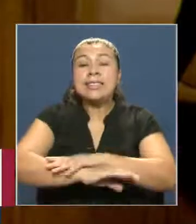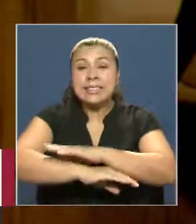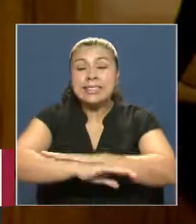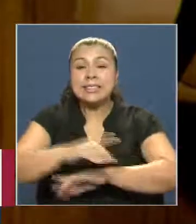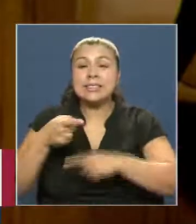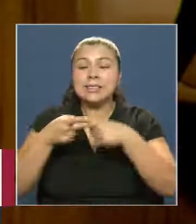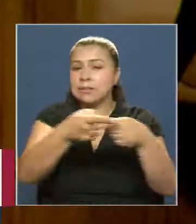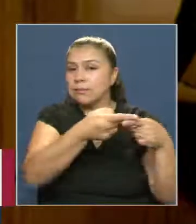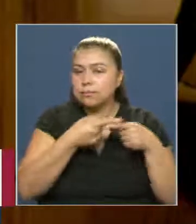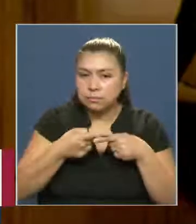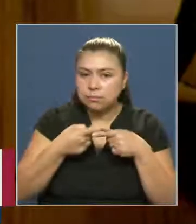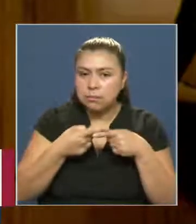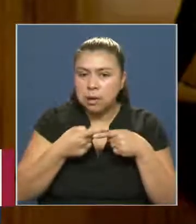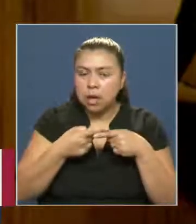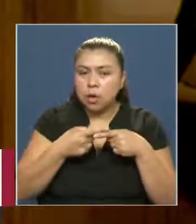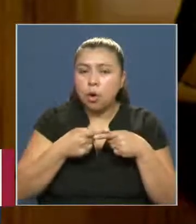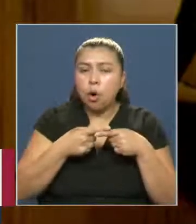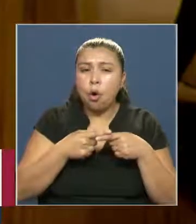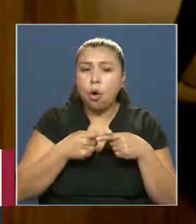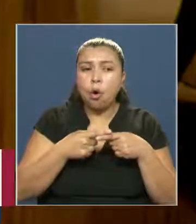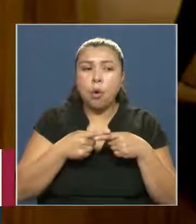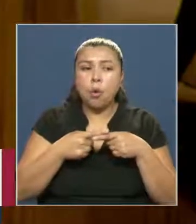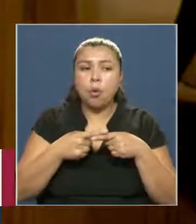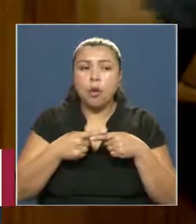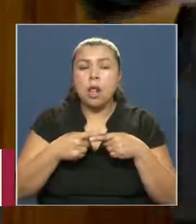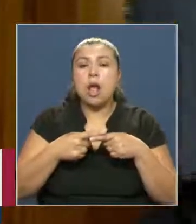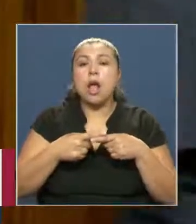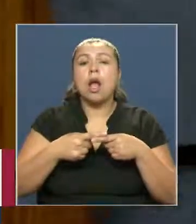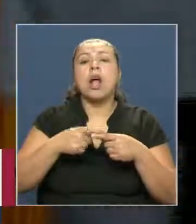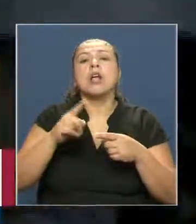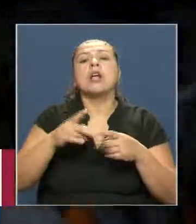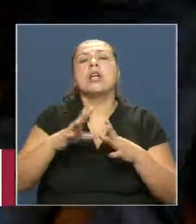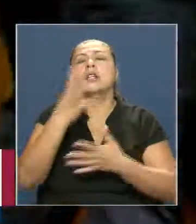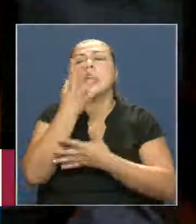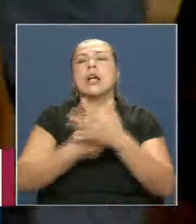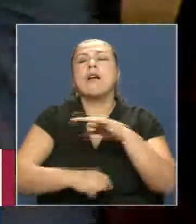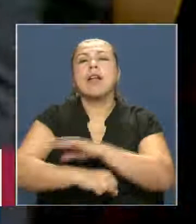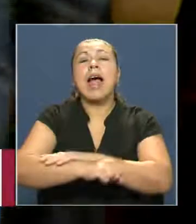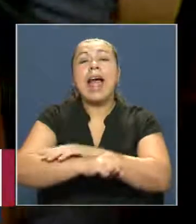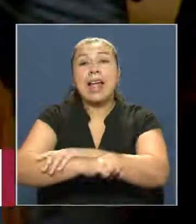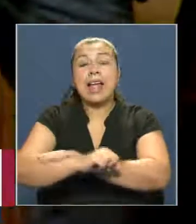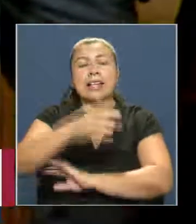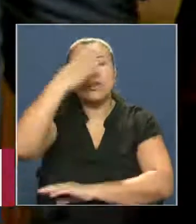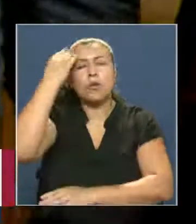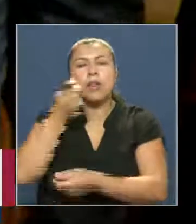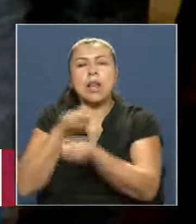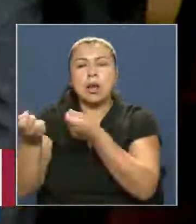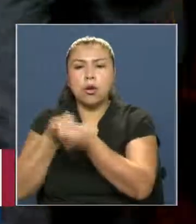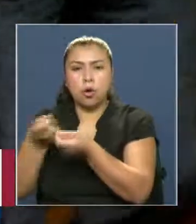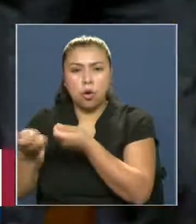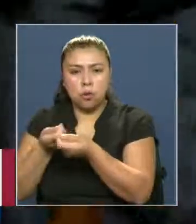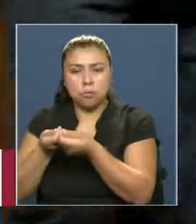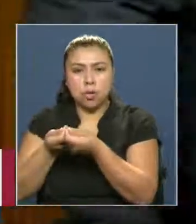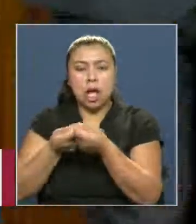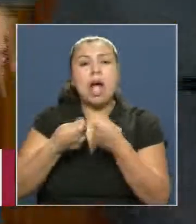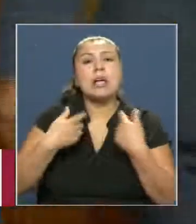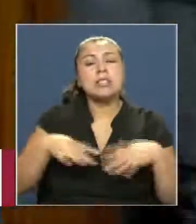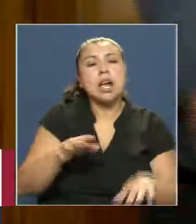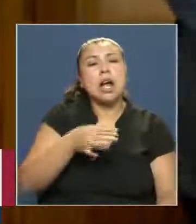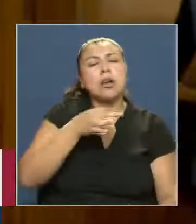y desprenderse del fantasma de la derecha meramente económica. Por lo demás, ya decía